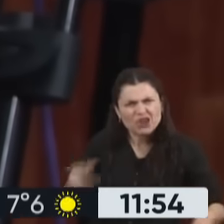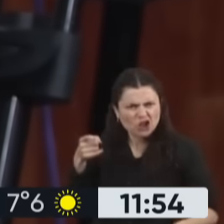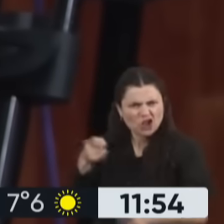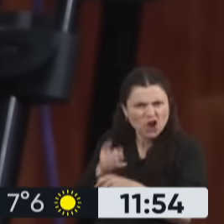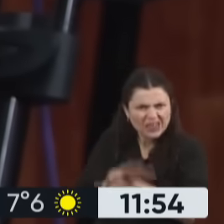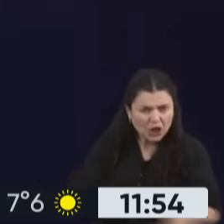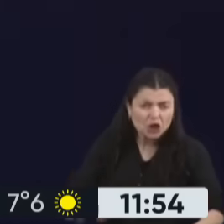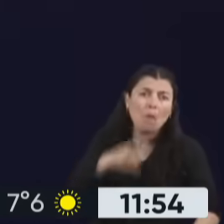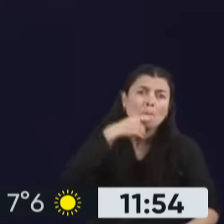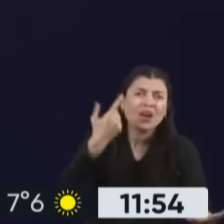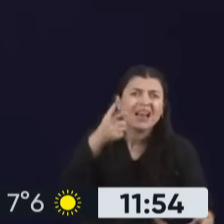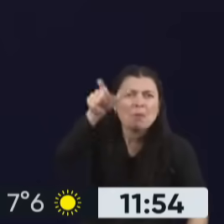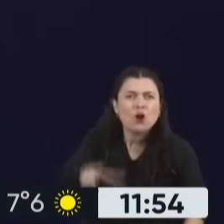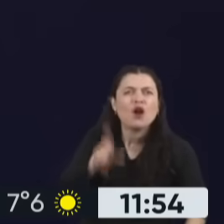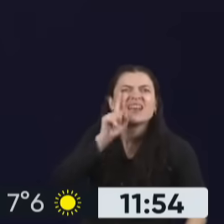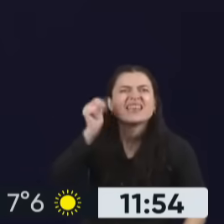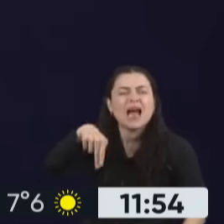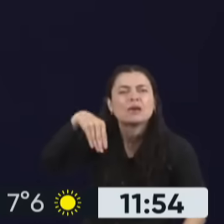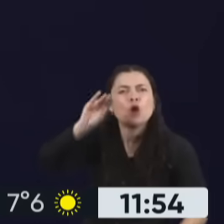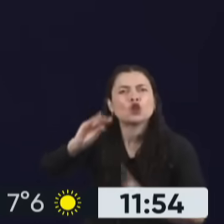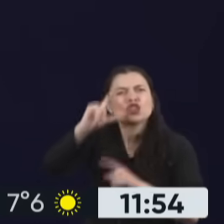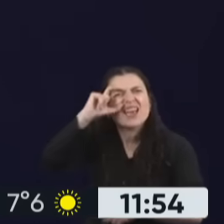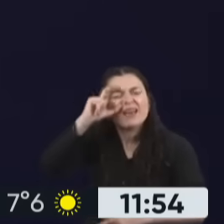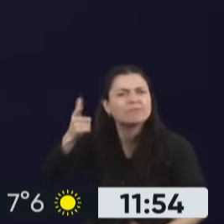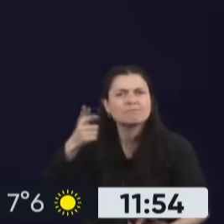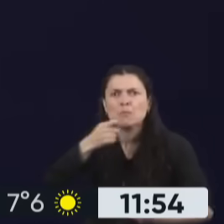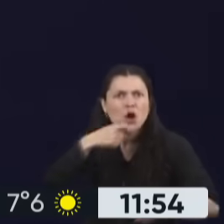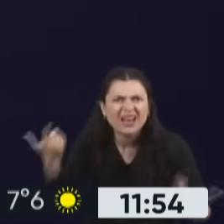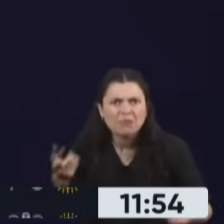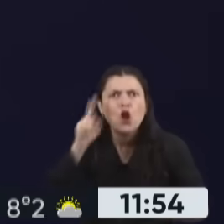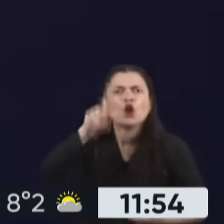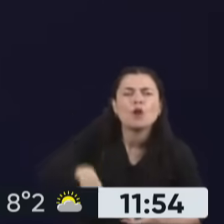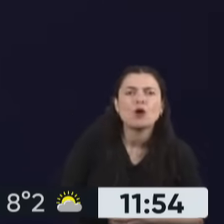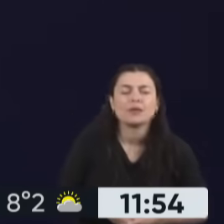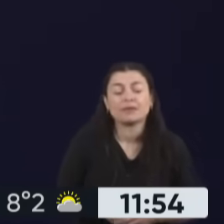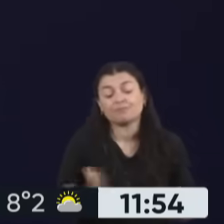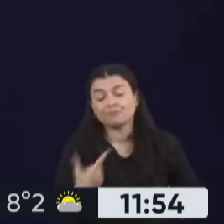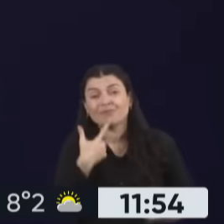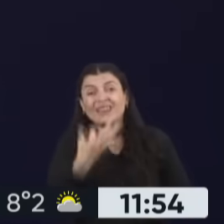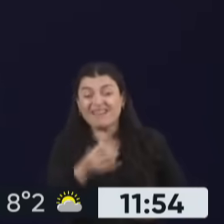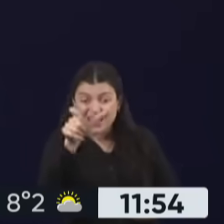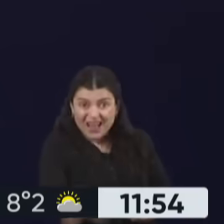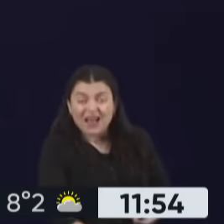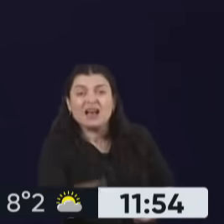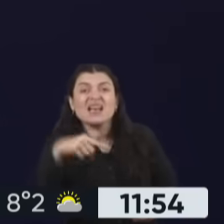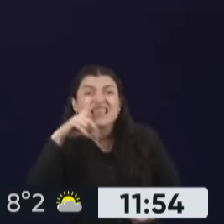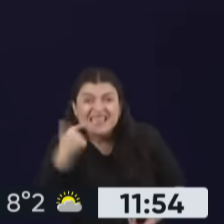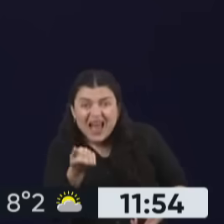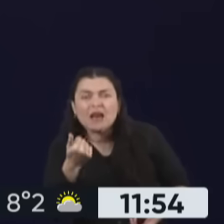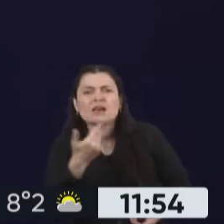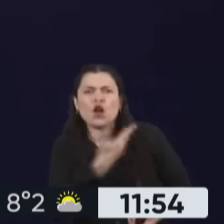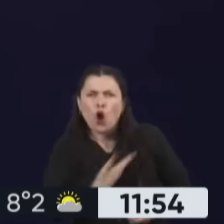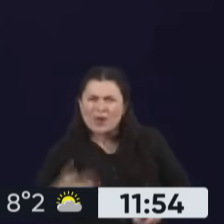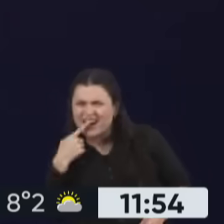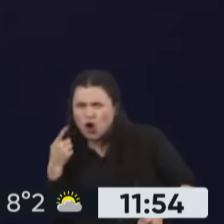Ian Moche? Es que Ian nunca fue objeto de crítica.